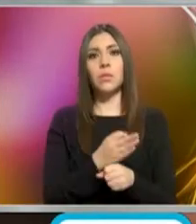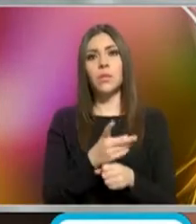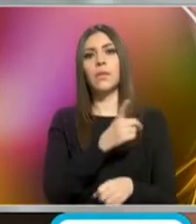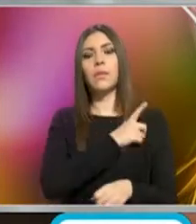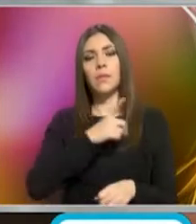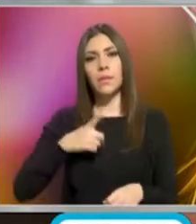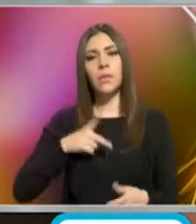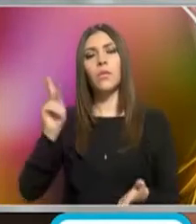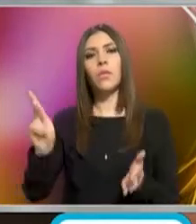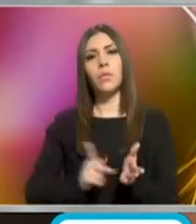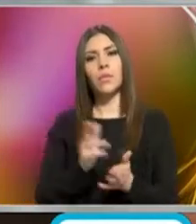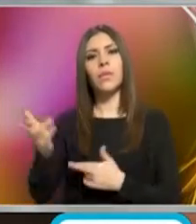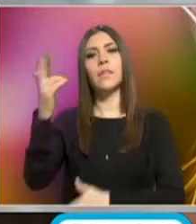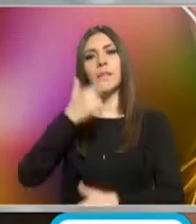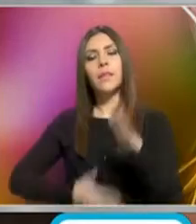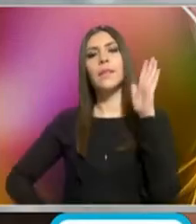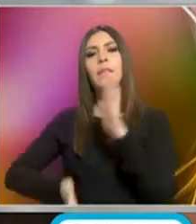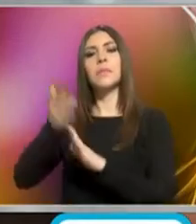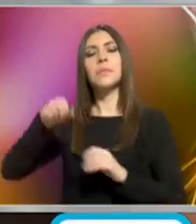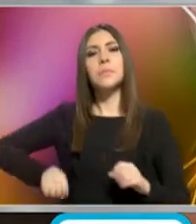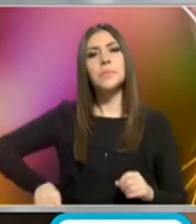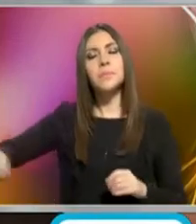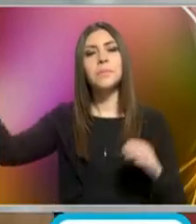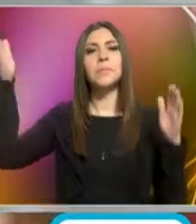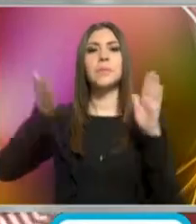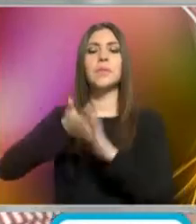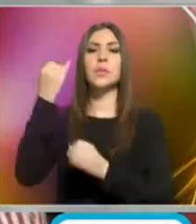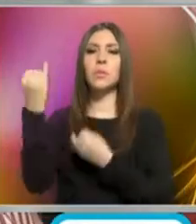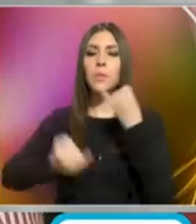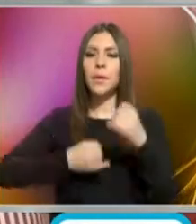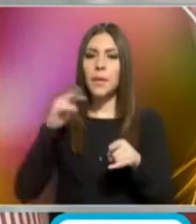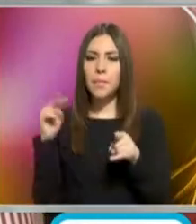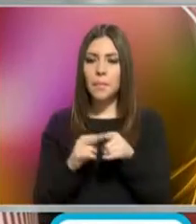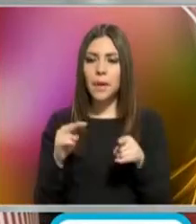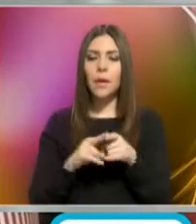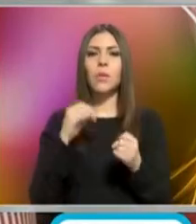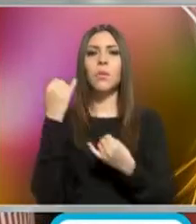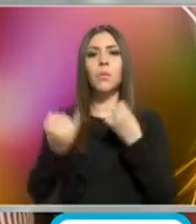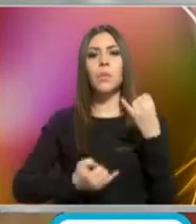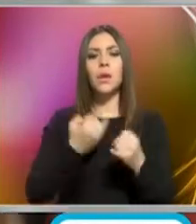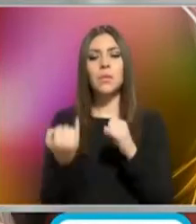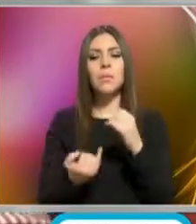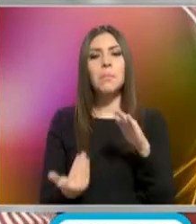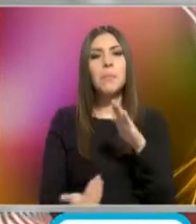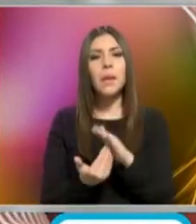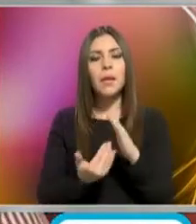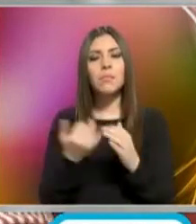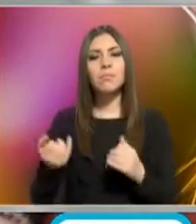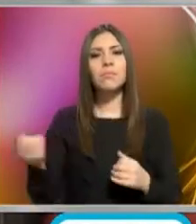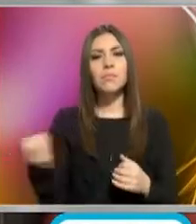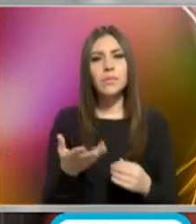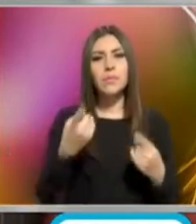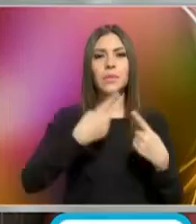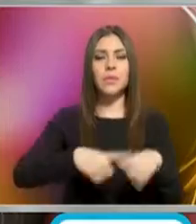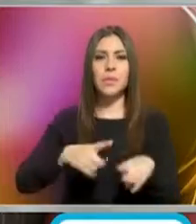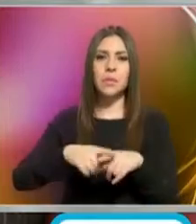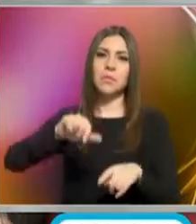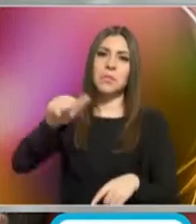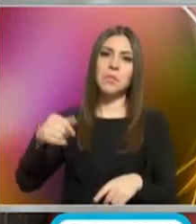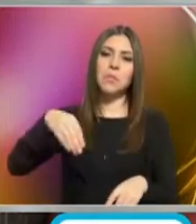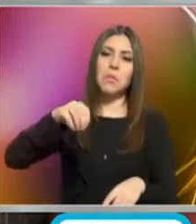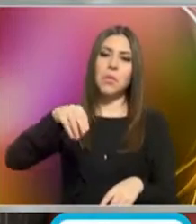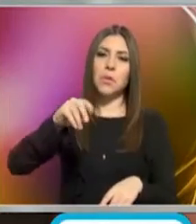Pues regresar nuevamente a ir a los parques, Claro. Comprar estos juegos de mesa, ¿no? Donde los chavos están jugando que Monopolio,